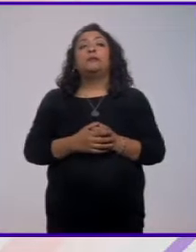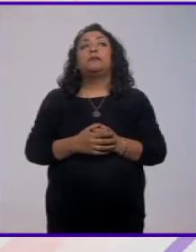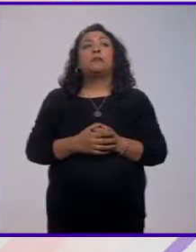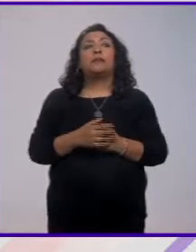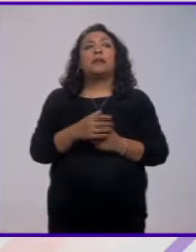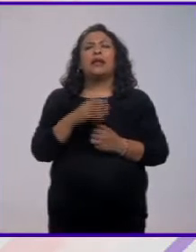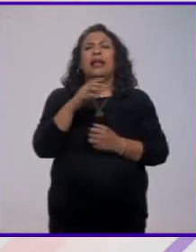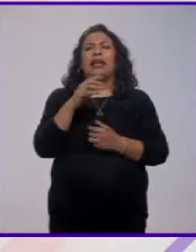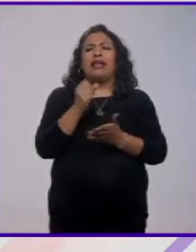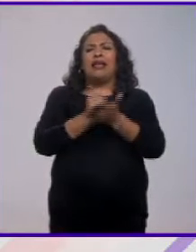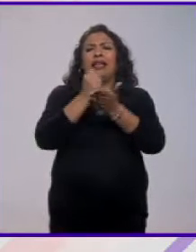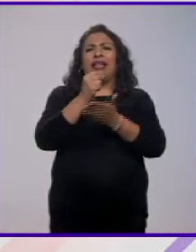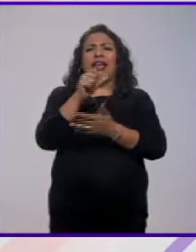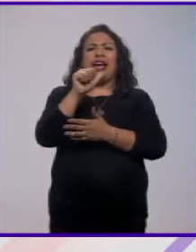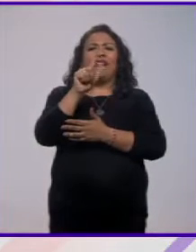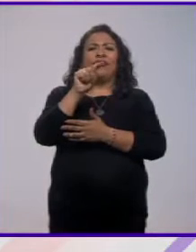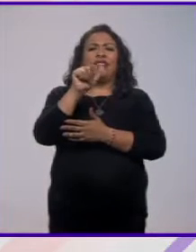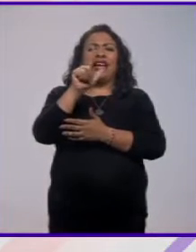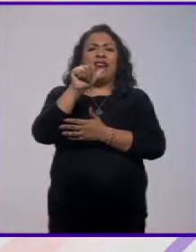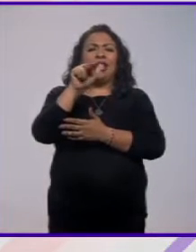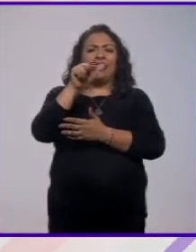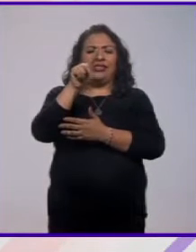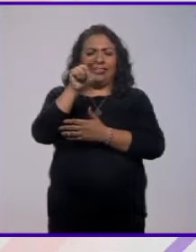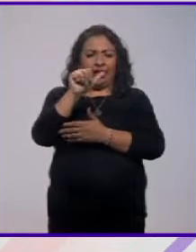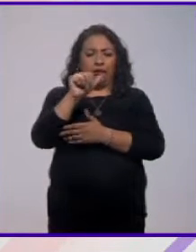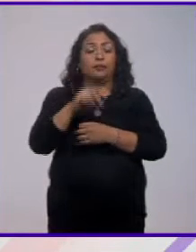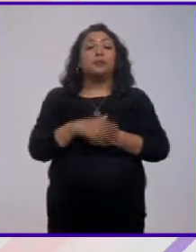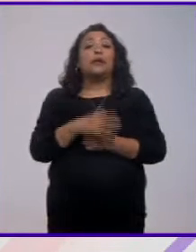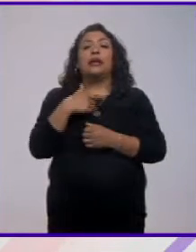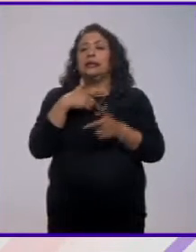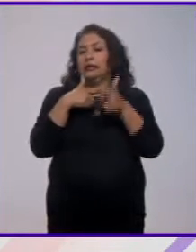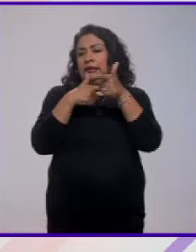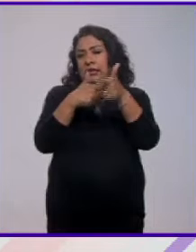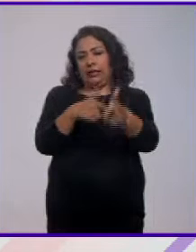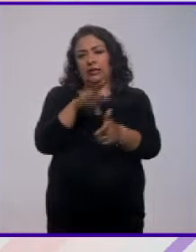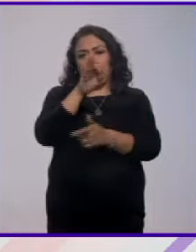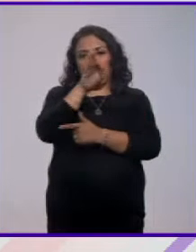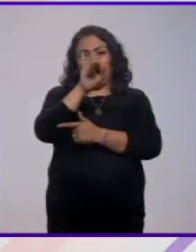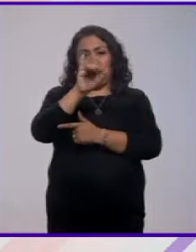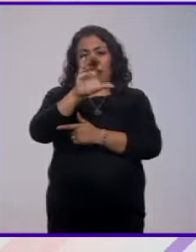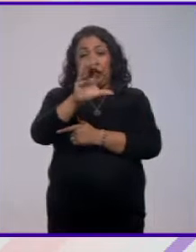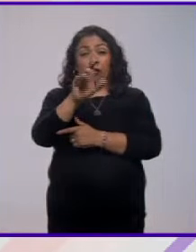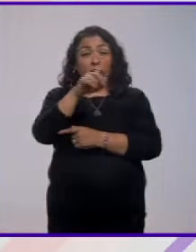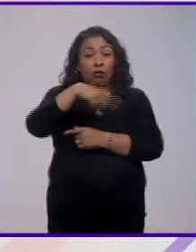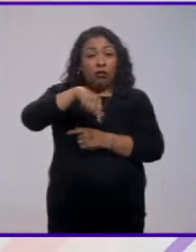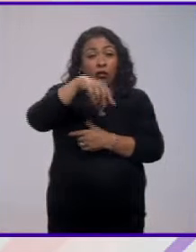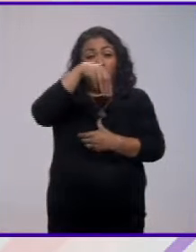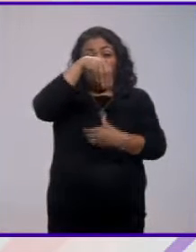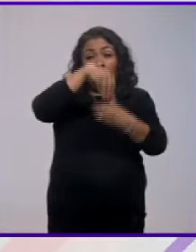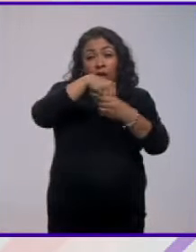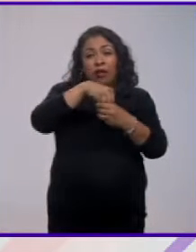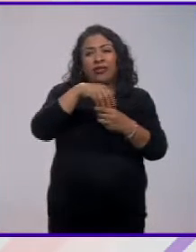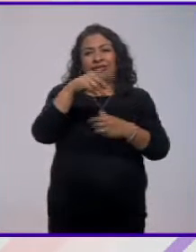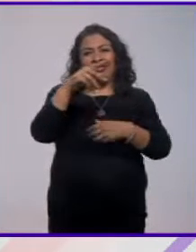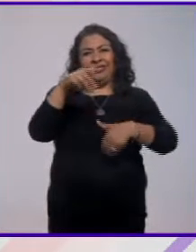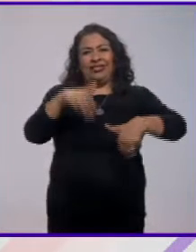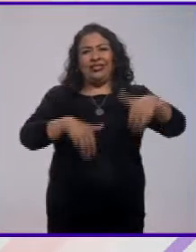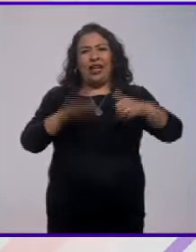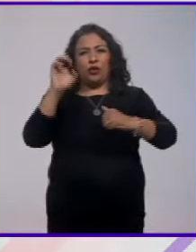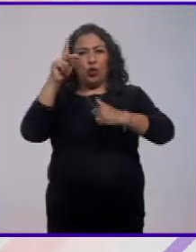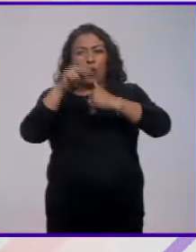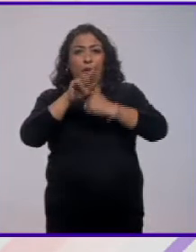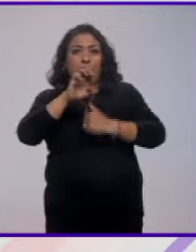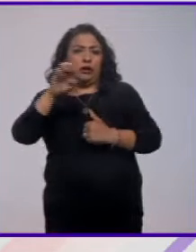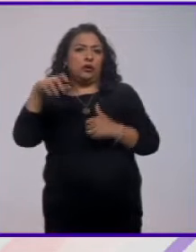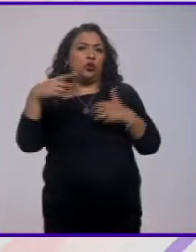perdón, no, Ciruela no, Atalanta. Bueno, continuamos con más del Cervantino. Para nadie es un secreto que el teatro de Europa del Este ha sido